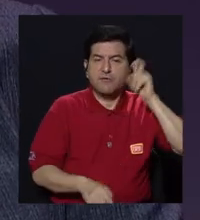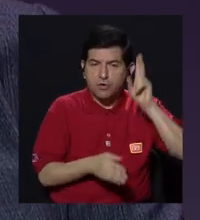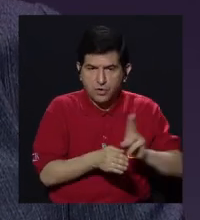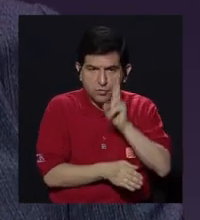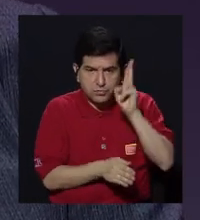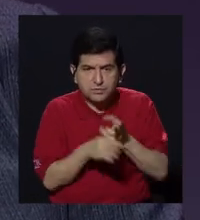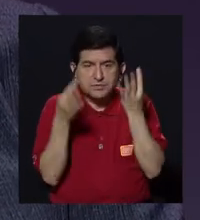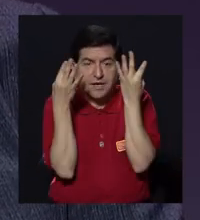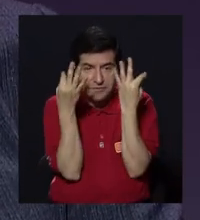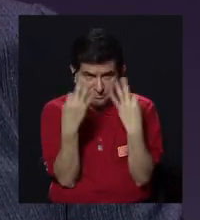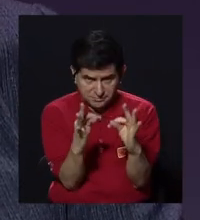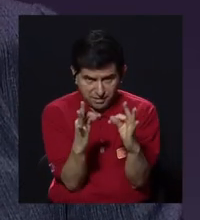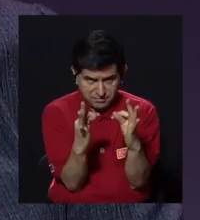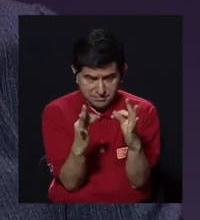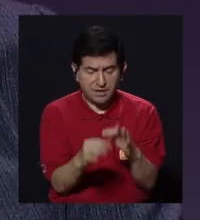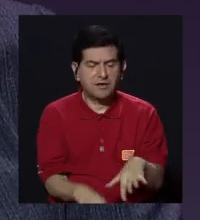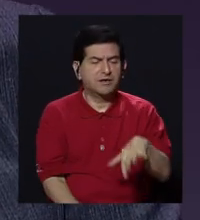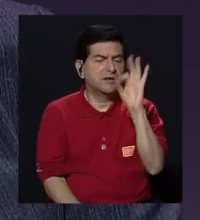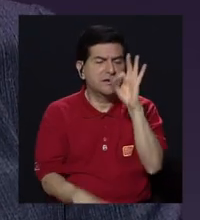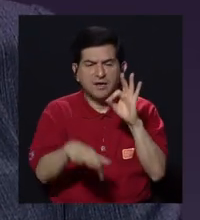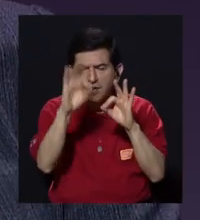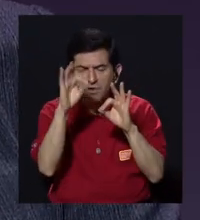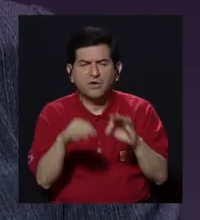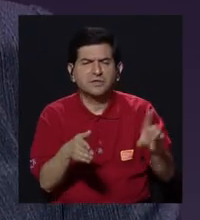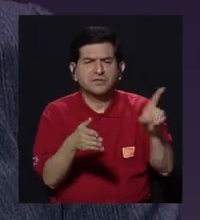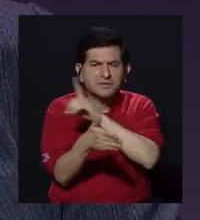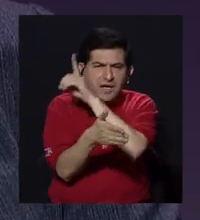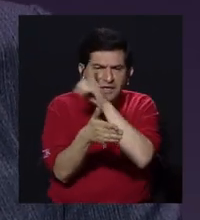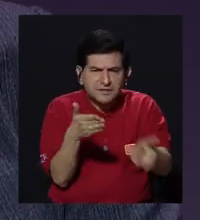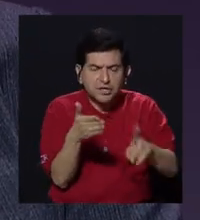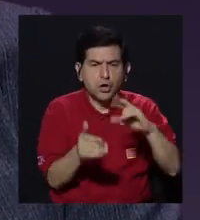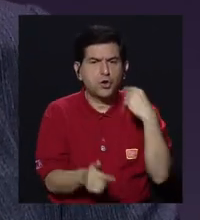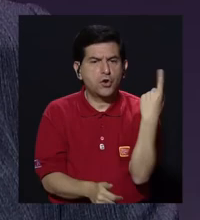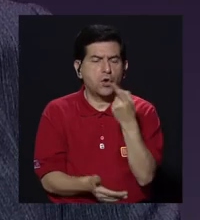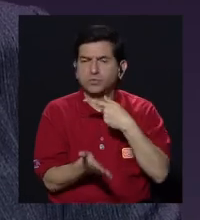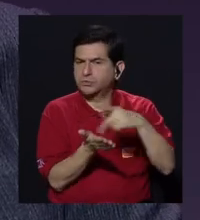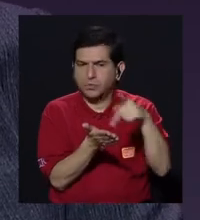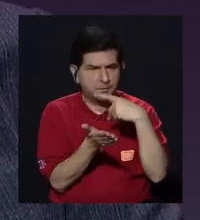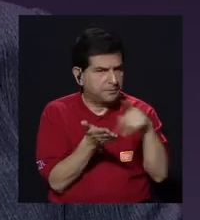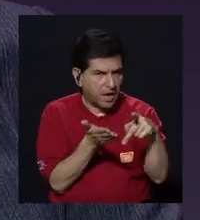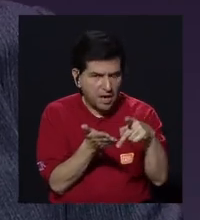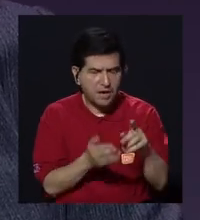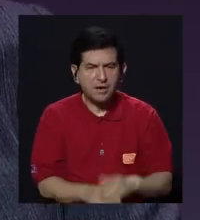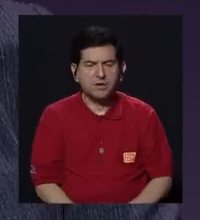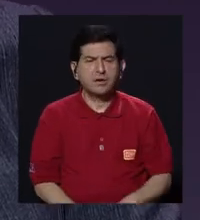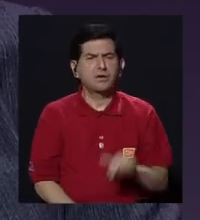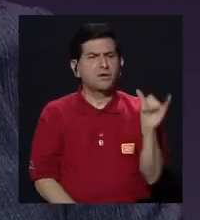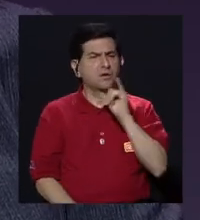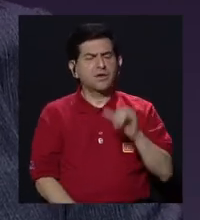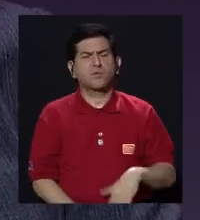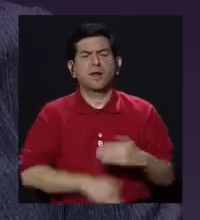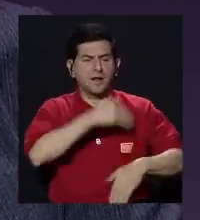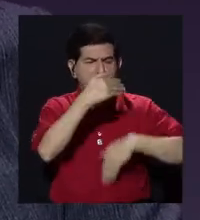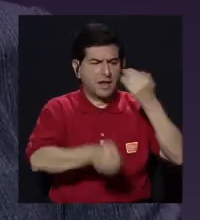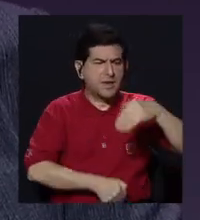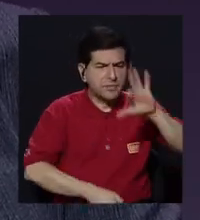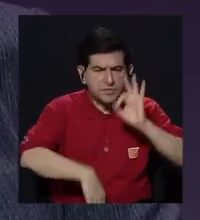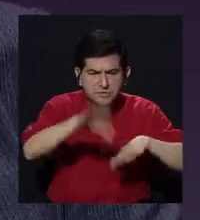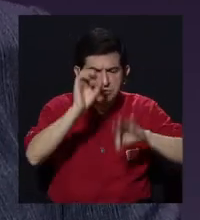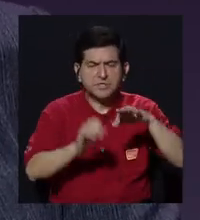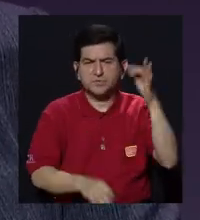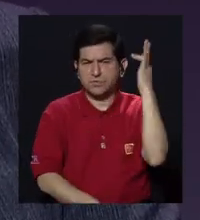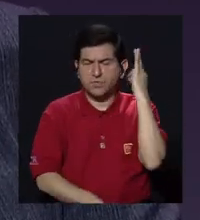género, pretende hallar discriminaciones no solo en lo salarial, en el reclutamiento de